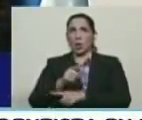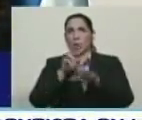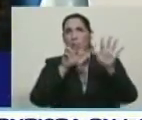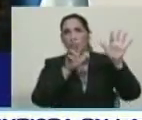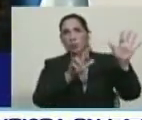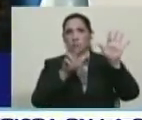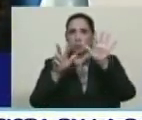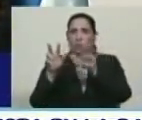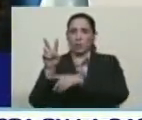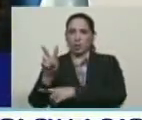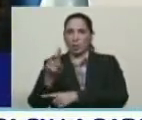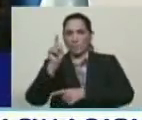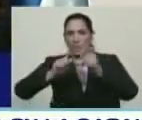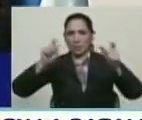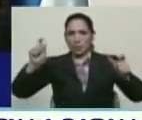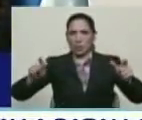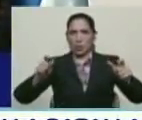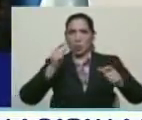882 ciudadanos y ciudadanas,